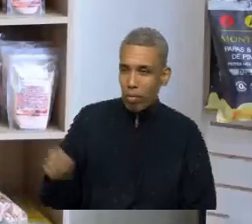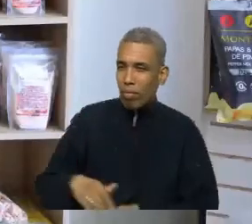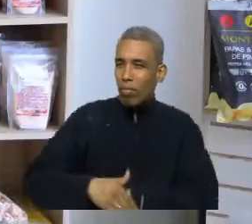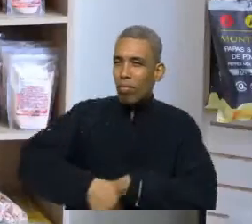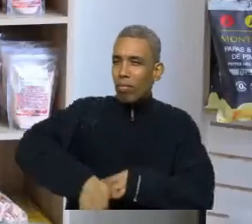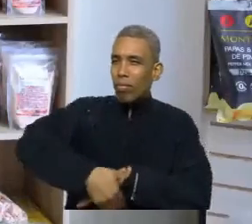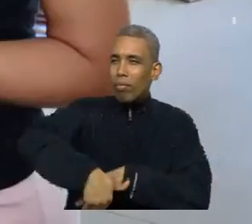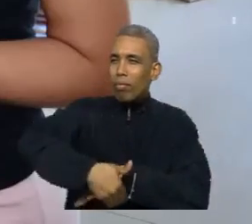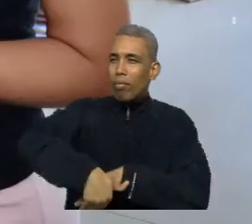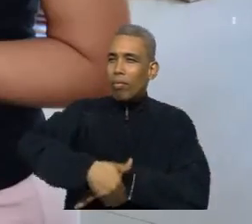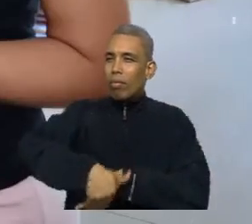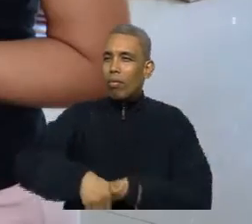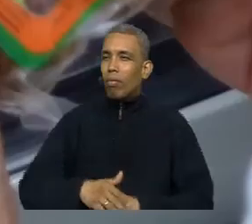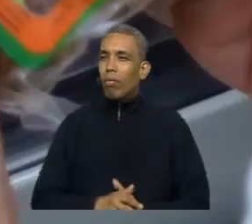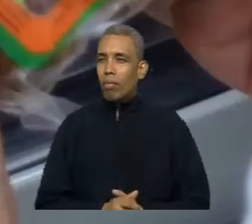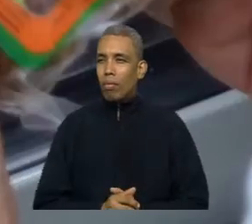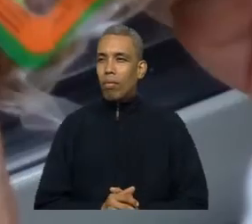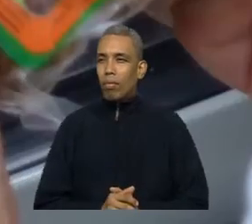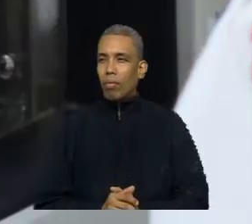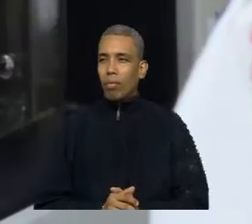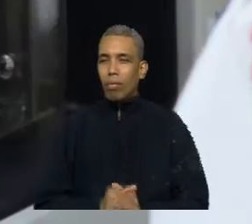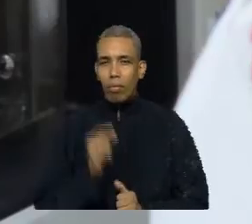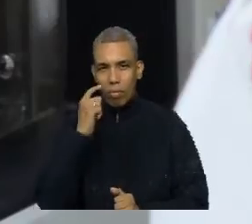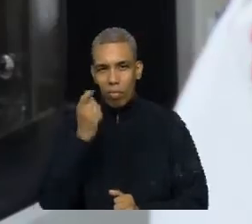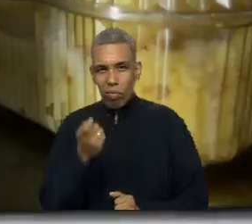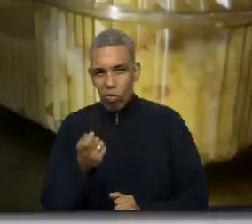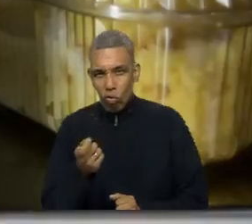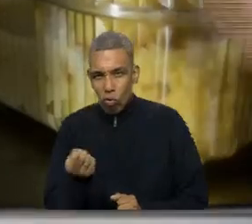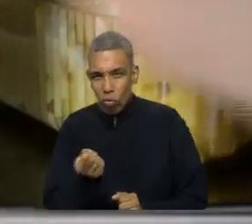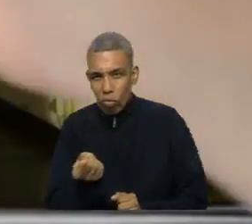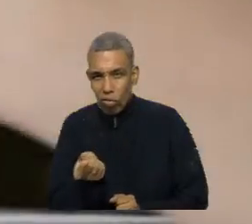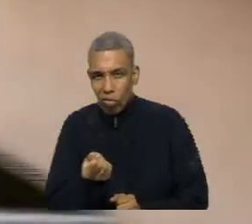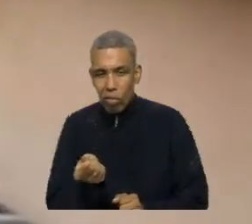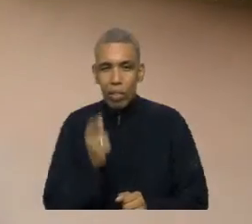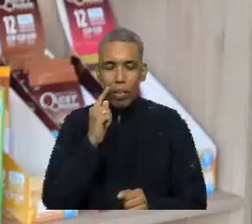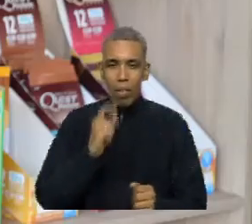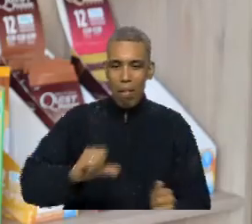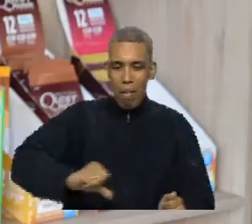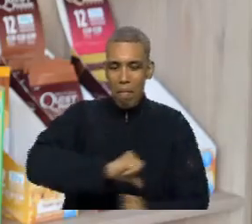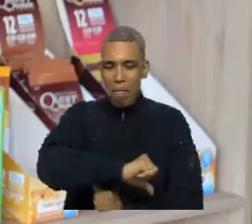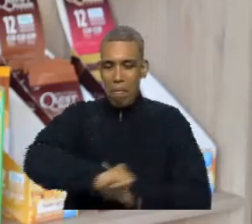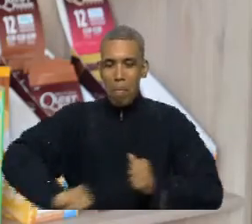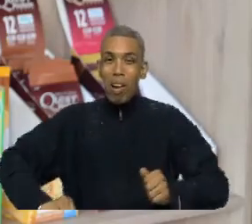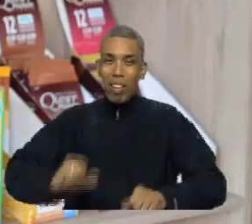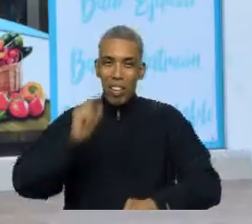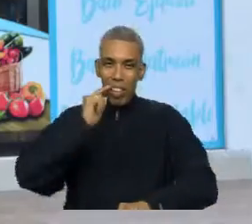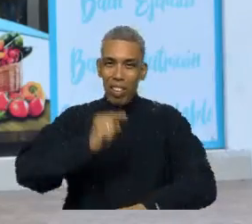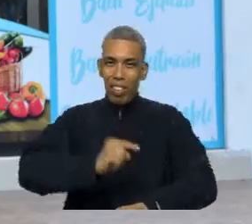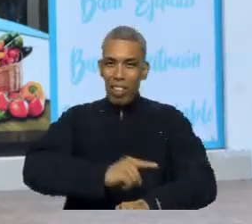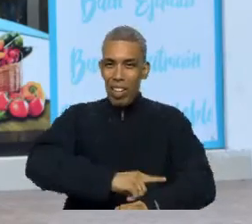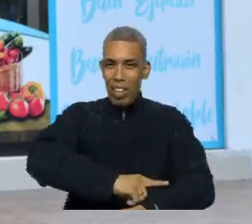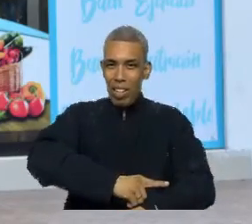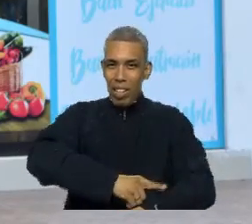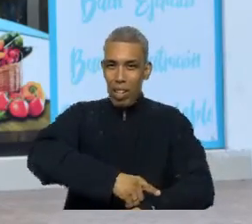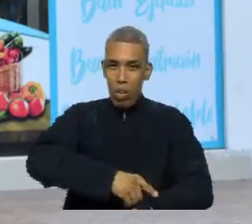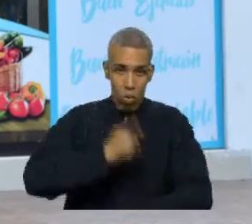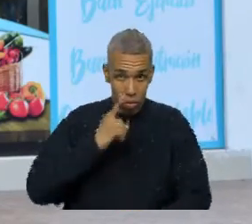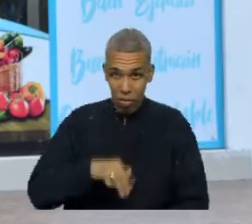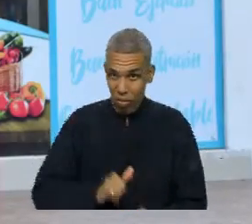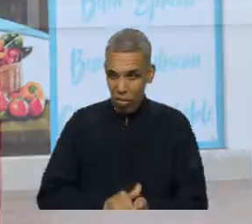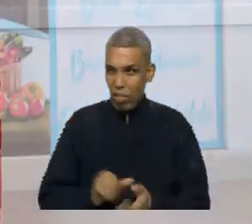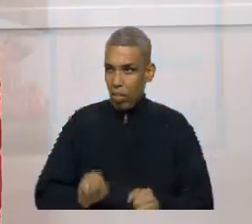Reloj. Entonces, hay productos muy deliciosos allá que son naturales y que ustedes pueden